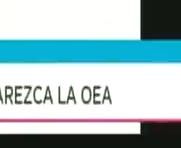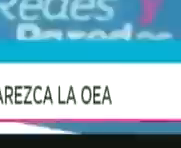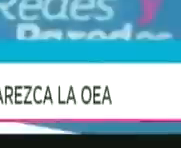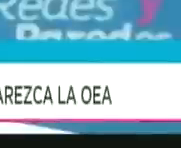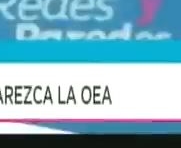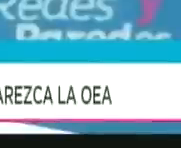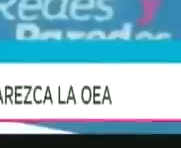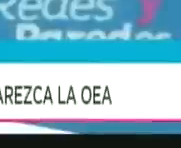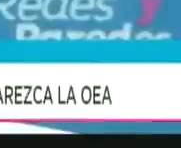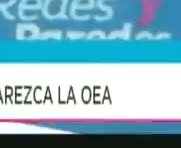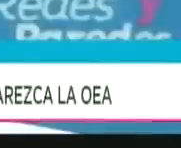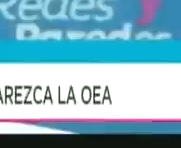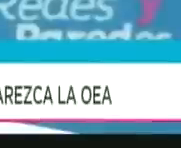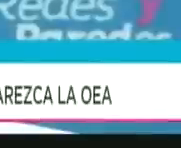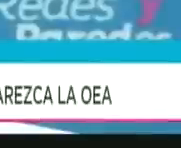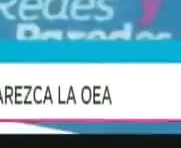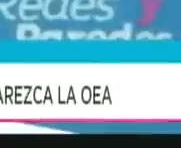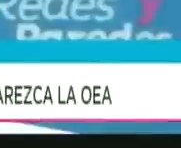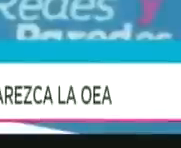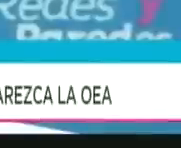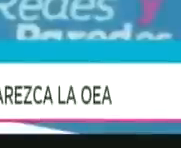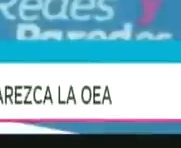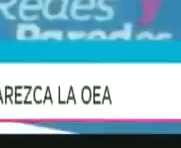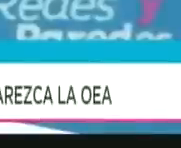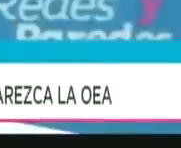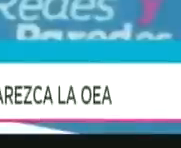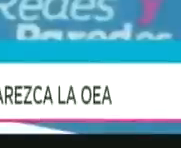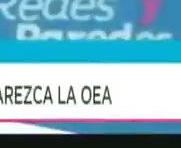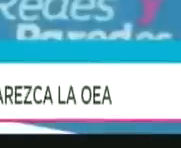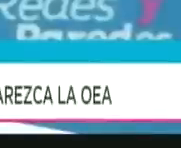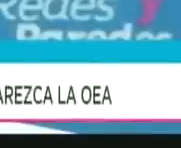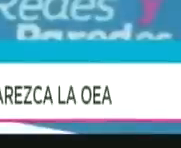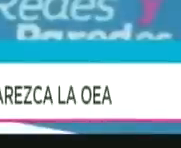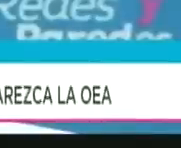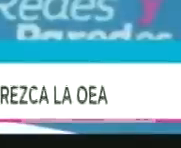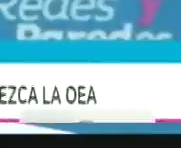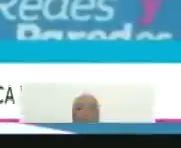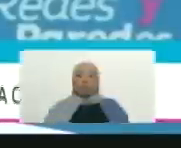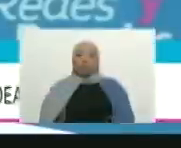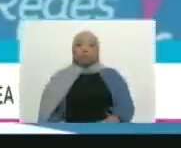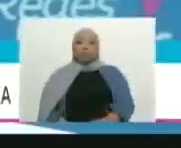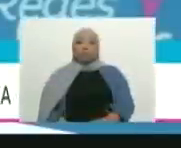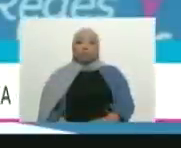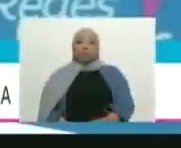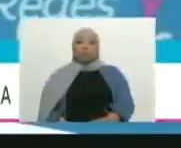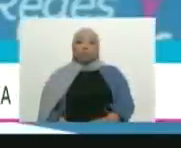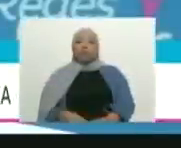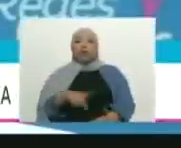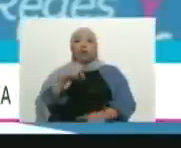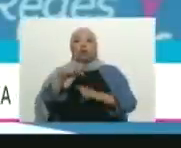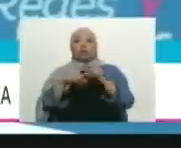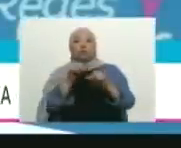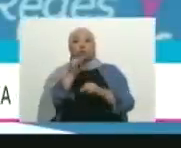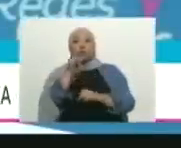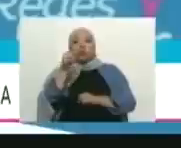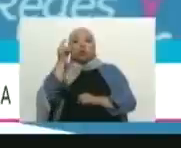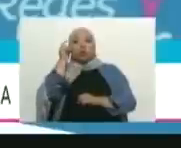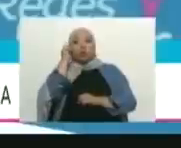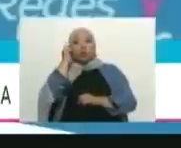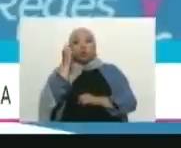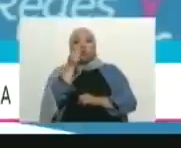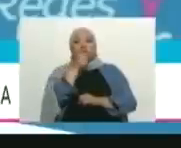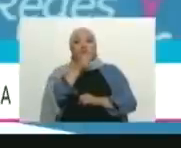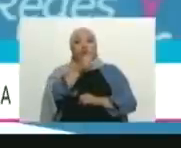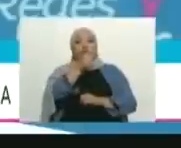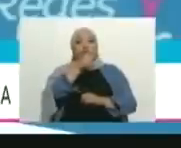Bueno, esa declaración de López Obrador ha corrido en estos días